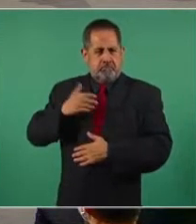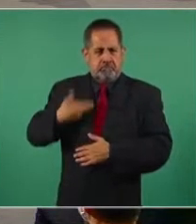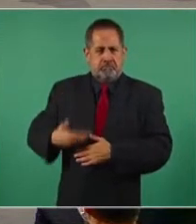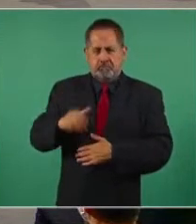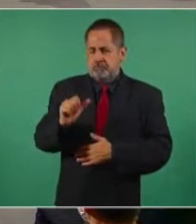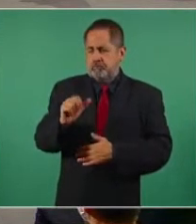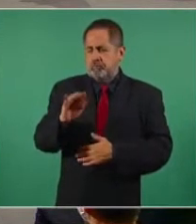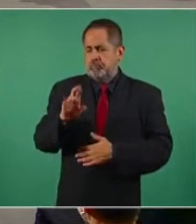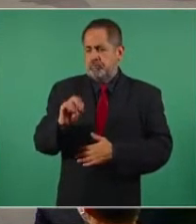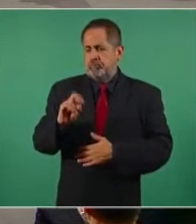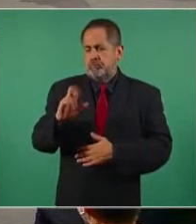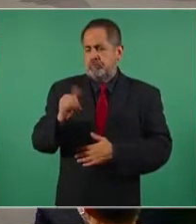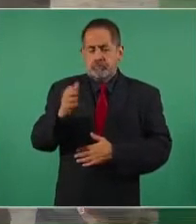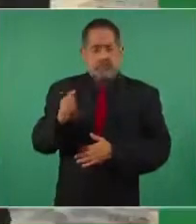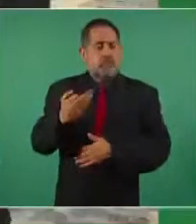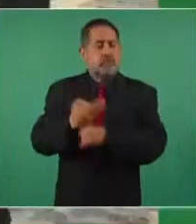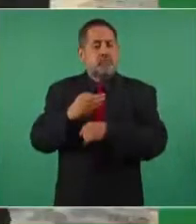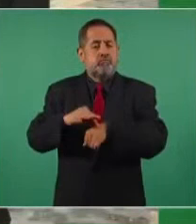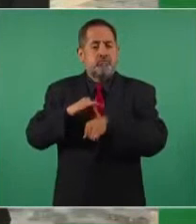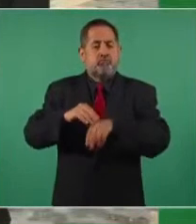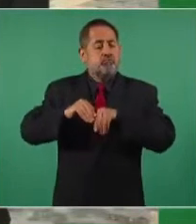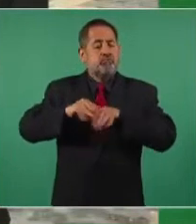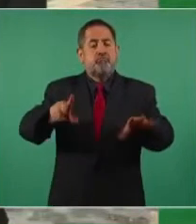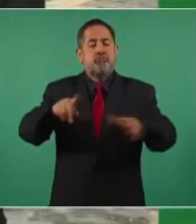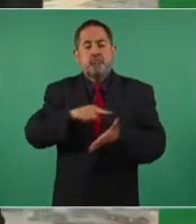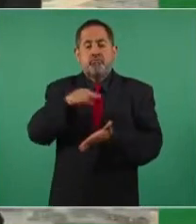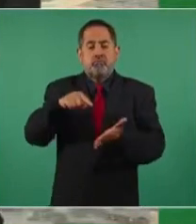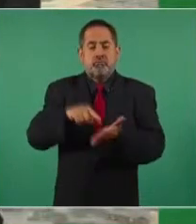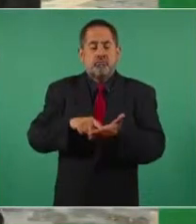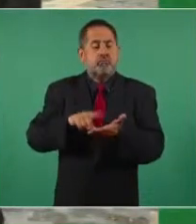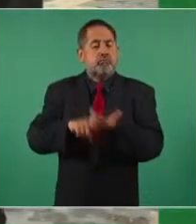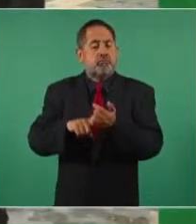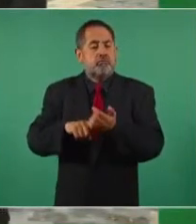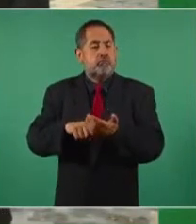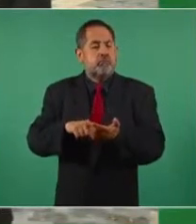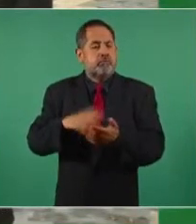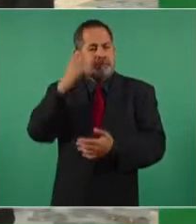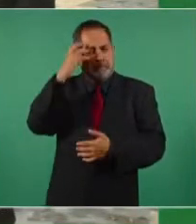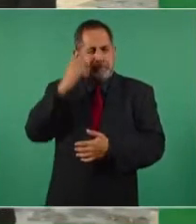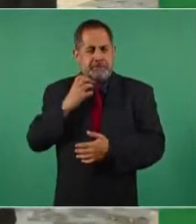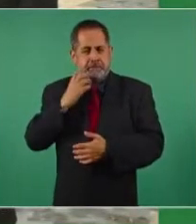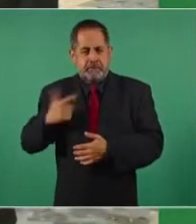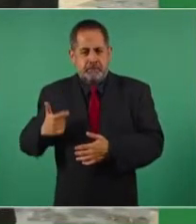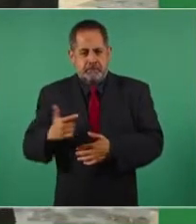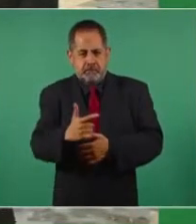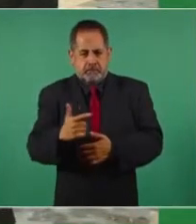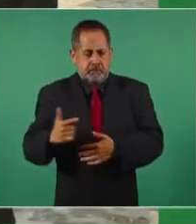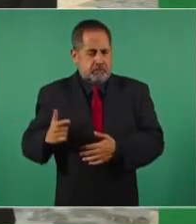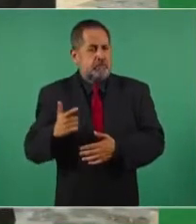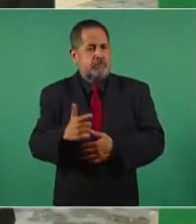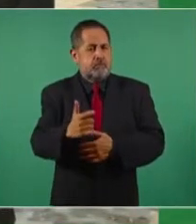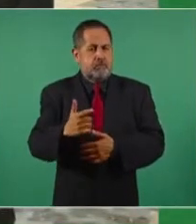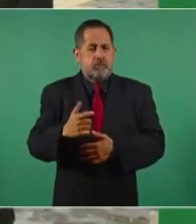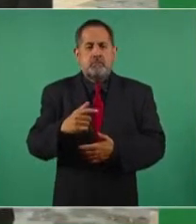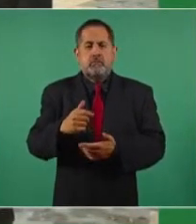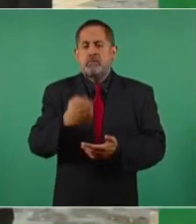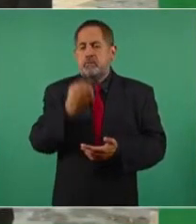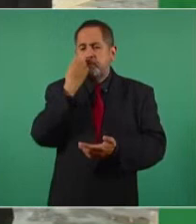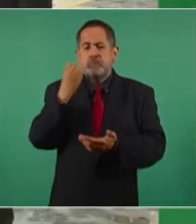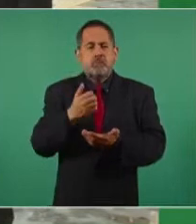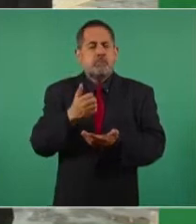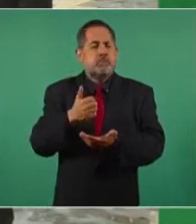reyes estamos transmitiendo desde la ciudad de león guanajuato en la escuela primaria eufrasia